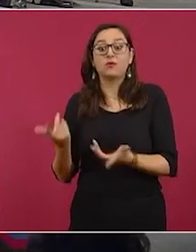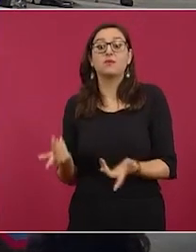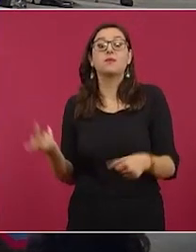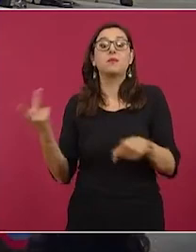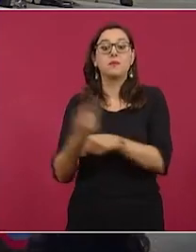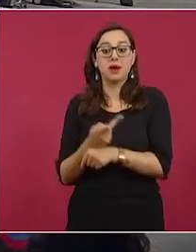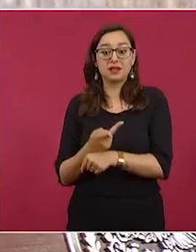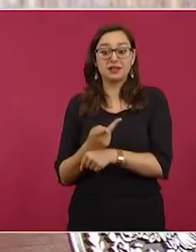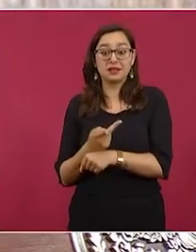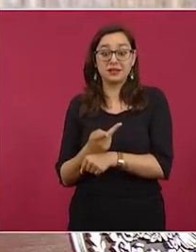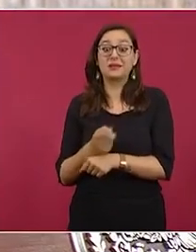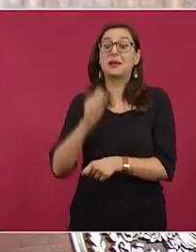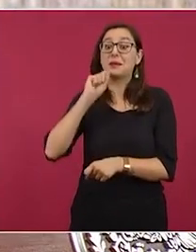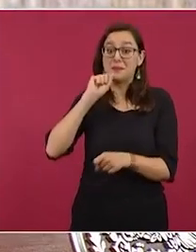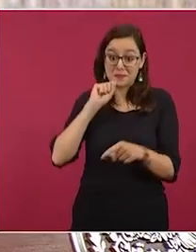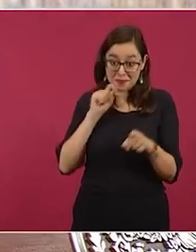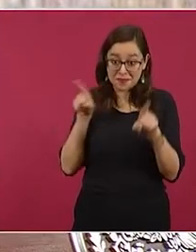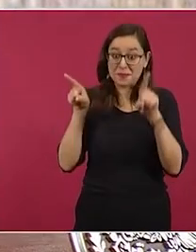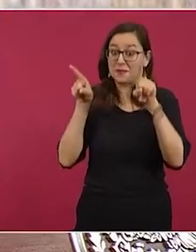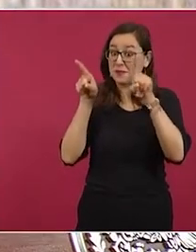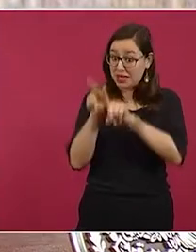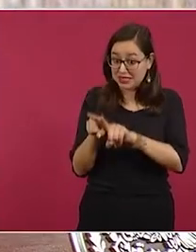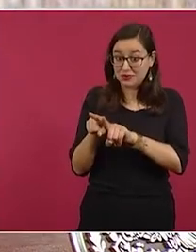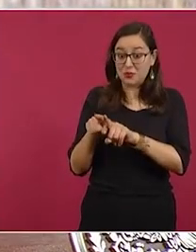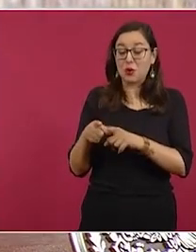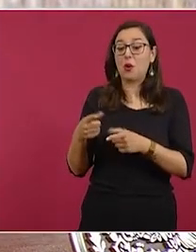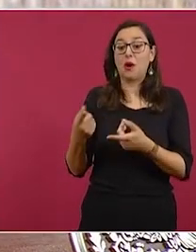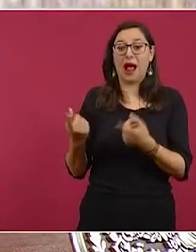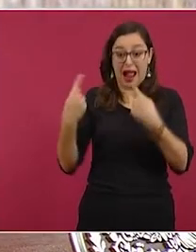en toda la ruta del Tren Maya